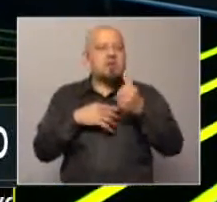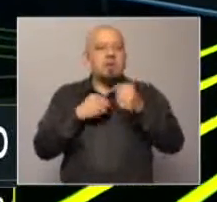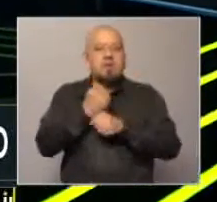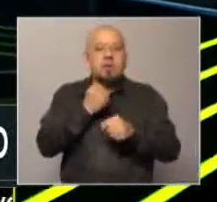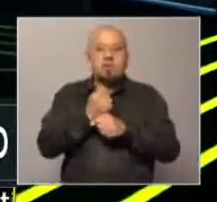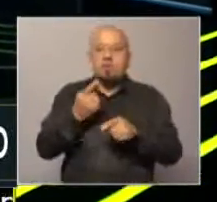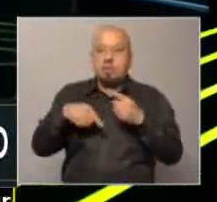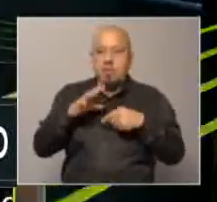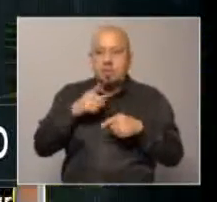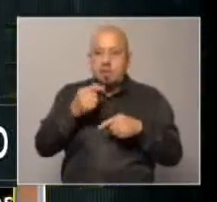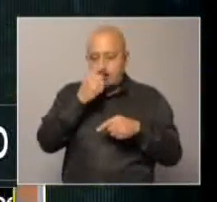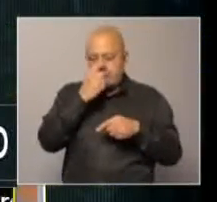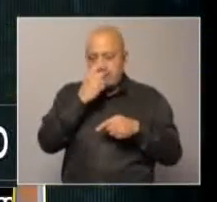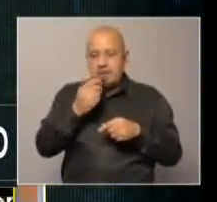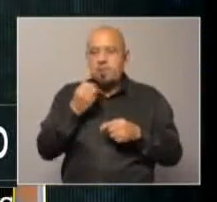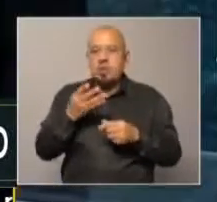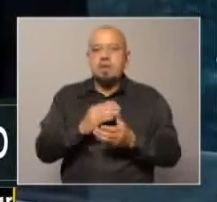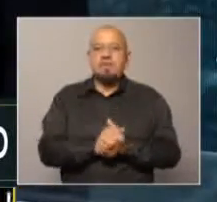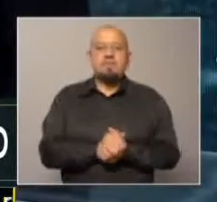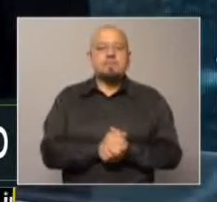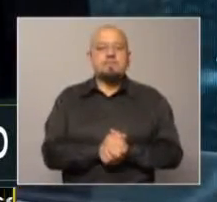pero hay que reforzar esto. ¿Por qué?